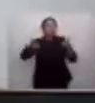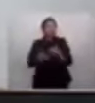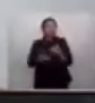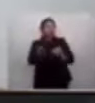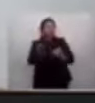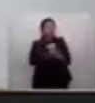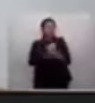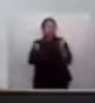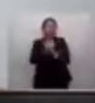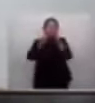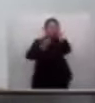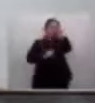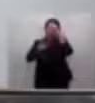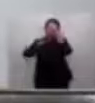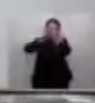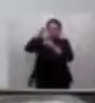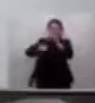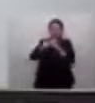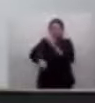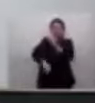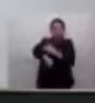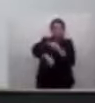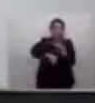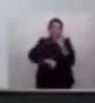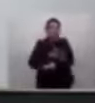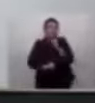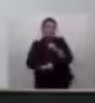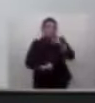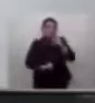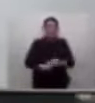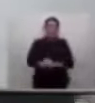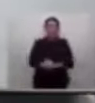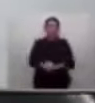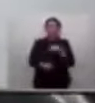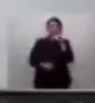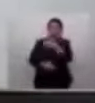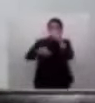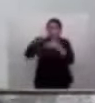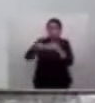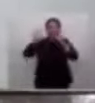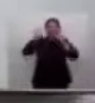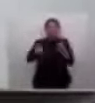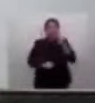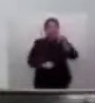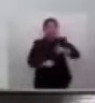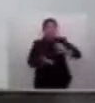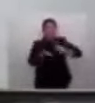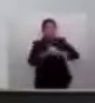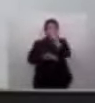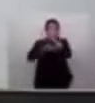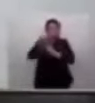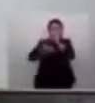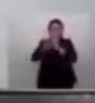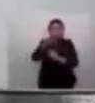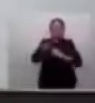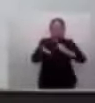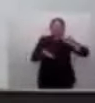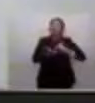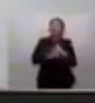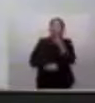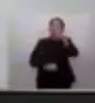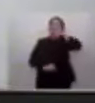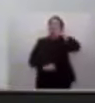la elección y se pide que hay elementos para que se pueda hacer el conteo total eso es lo que pide reconteo total de todas las casillas eso es lo que pide